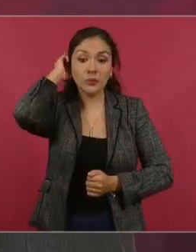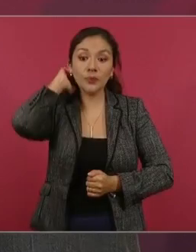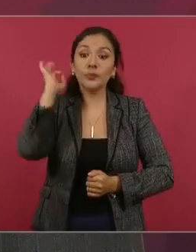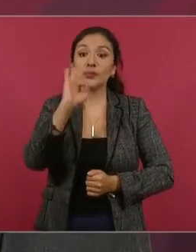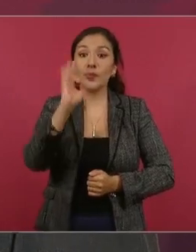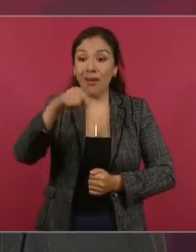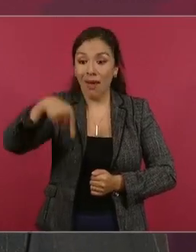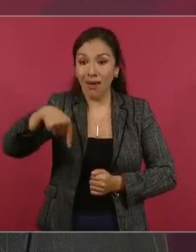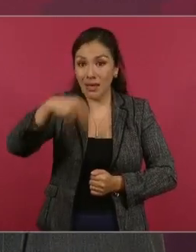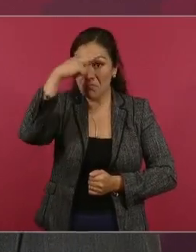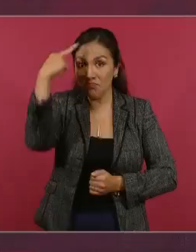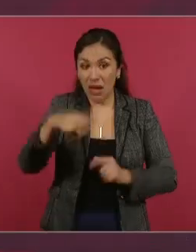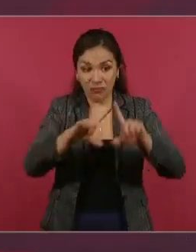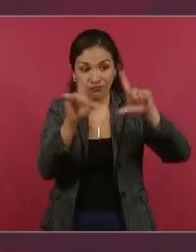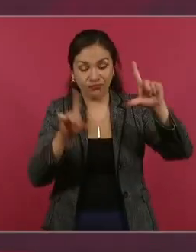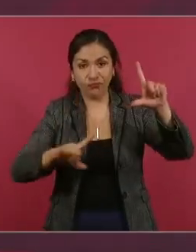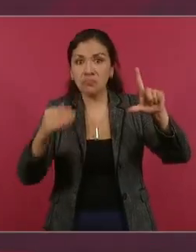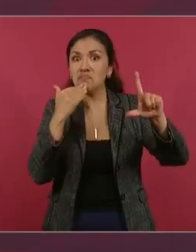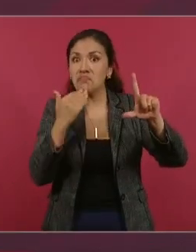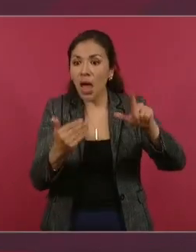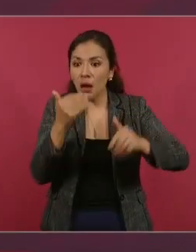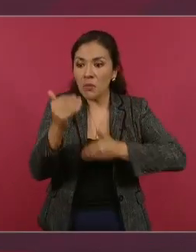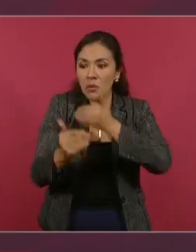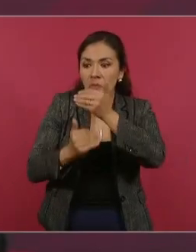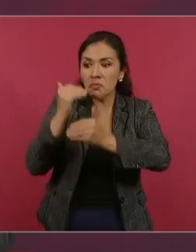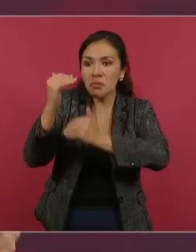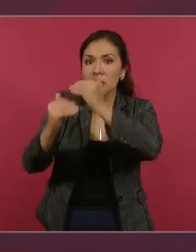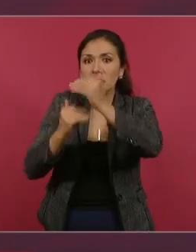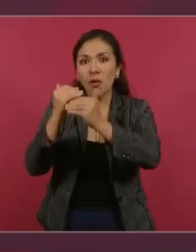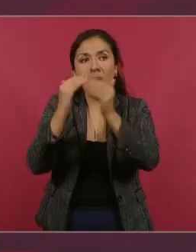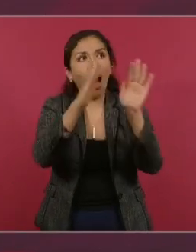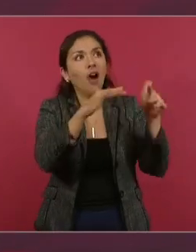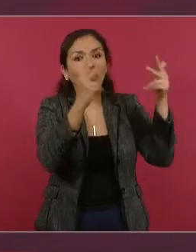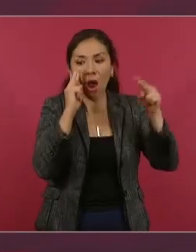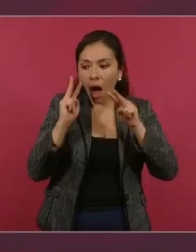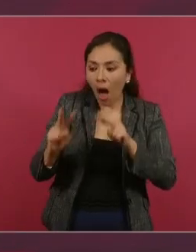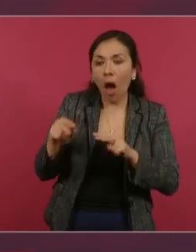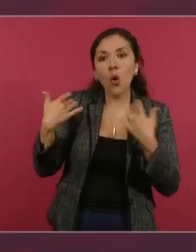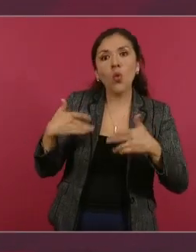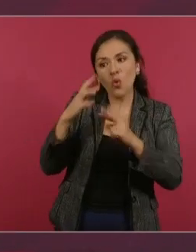avanzamos aquí, nos van a respetar afuera.